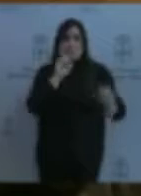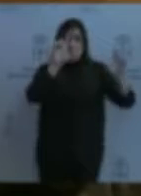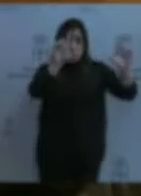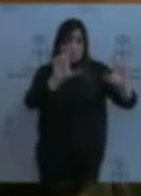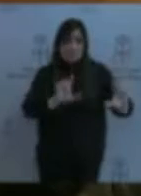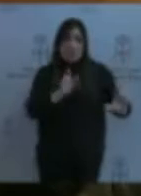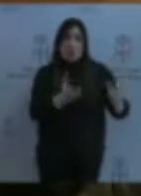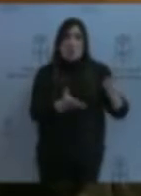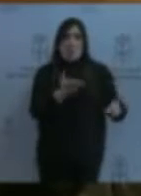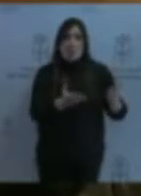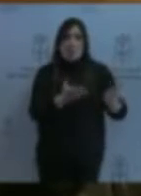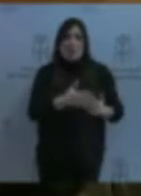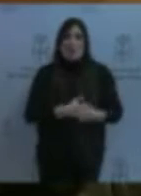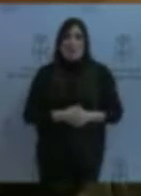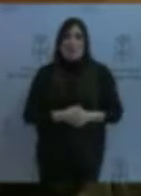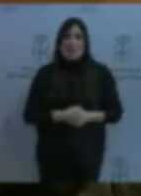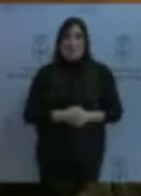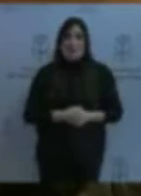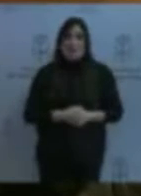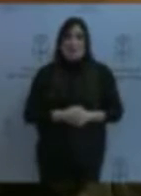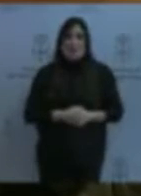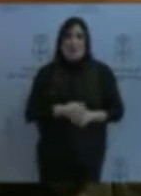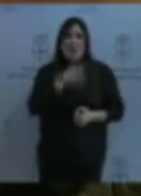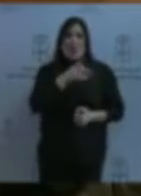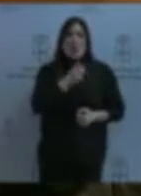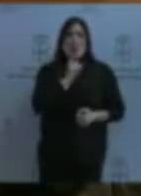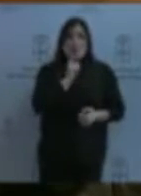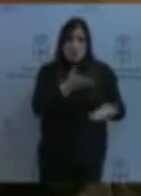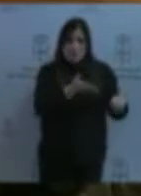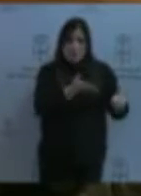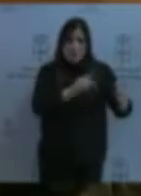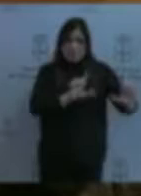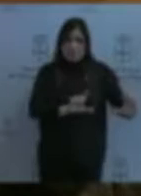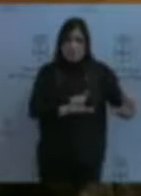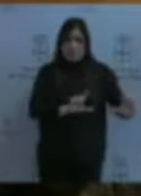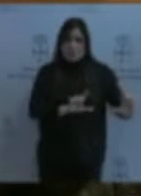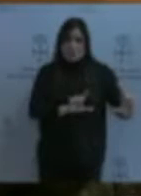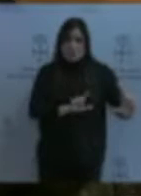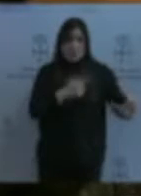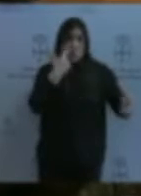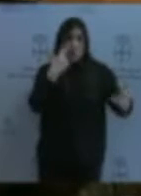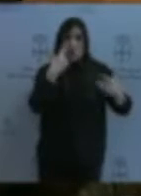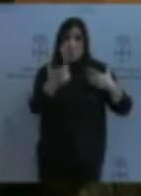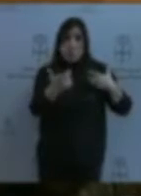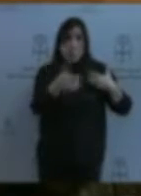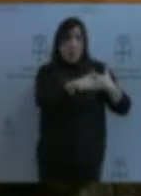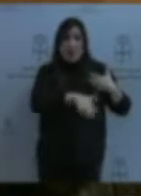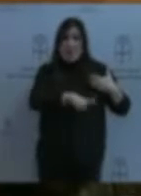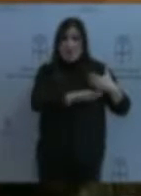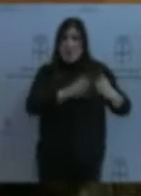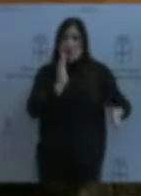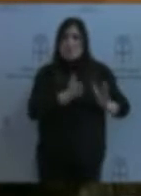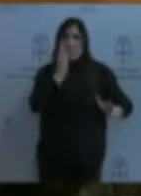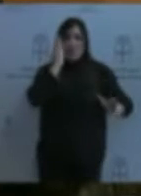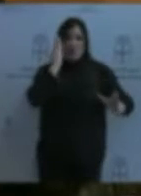Esto es lo que es hoy en día La Poza y se puede ver la degradación acelerada que ha sufrido en los últimos